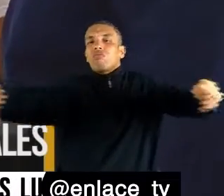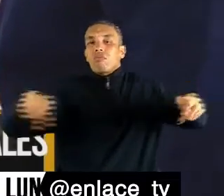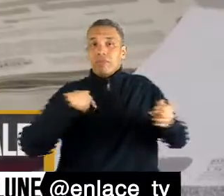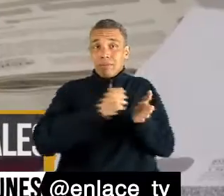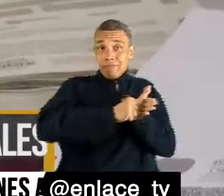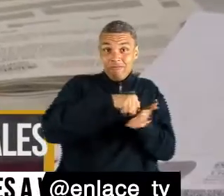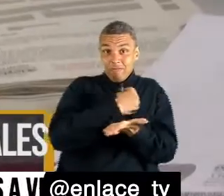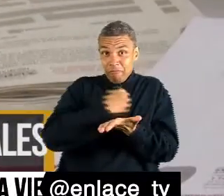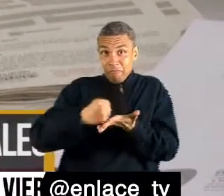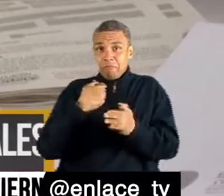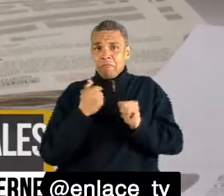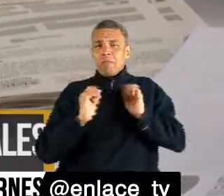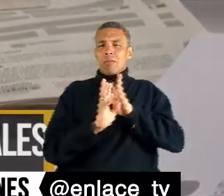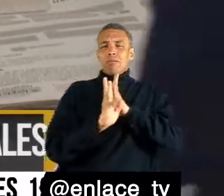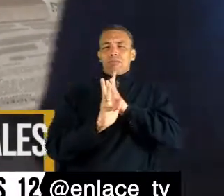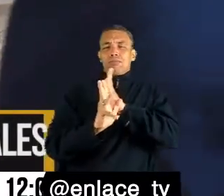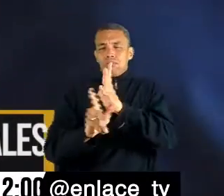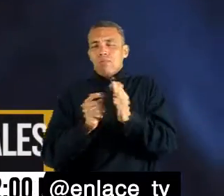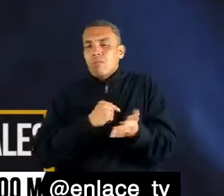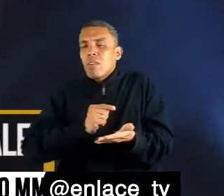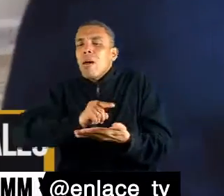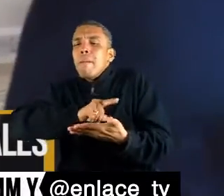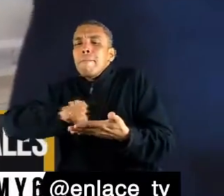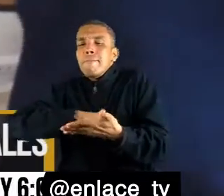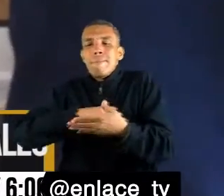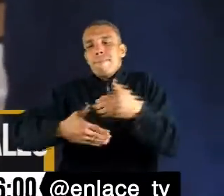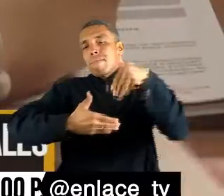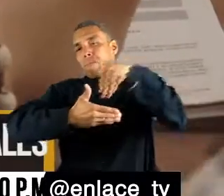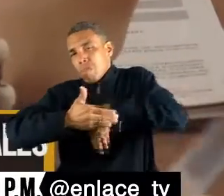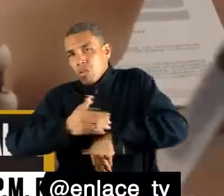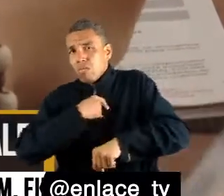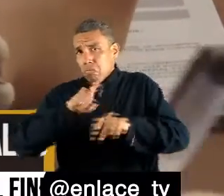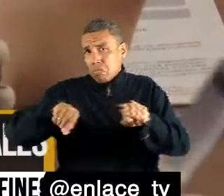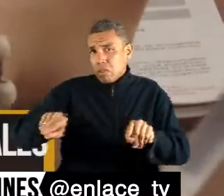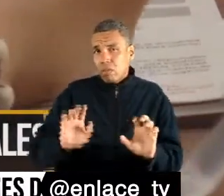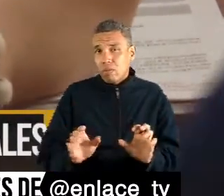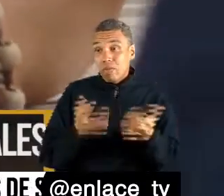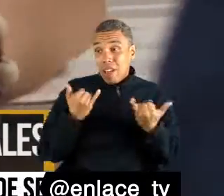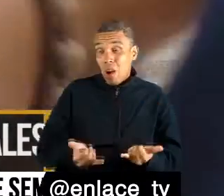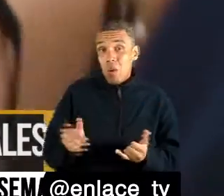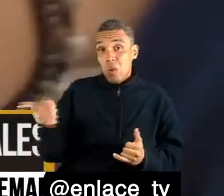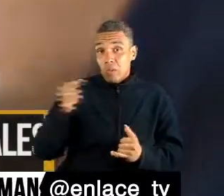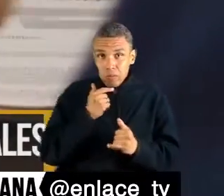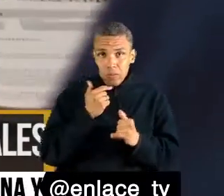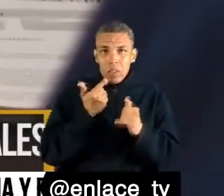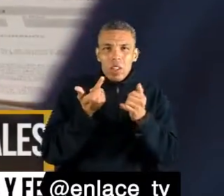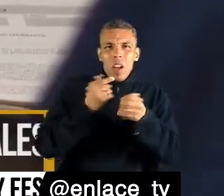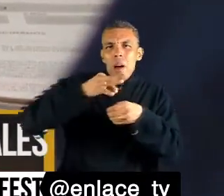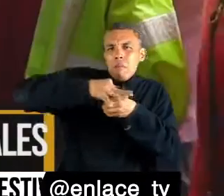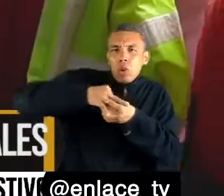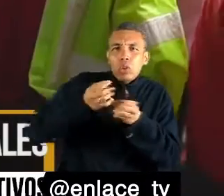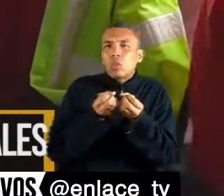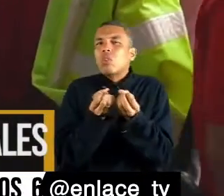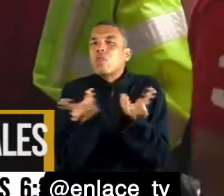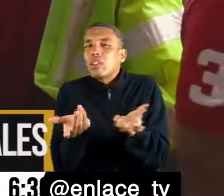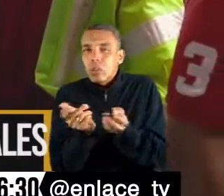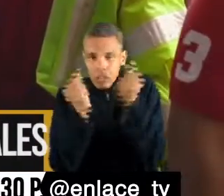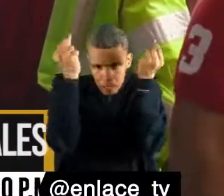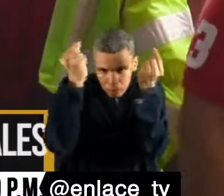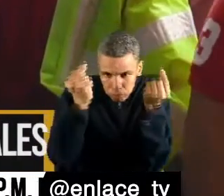voto, preferencialmente por candidatos del puerto petrolero. A esta hora se adelantan los escrutinios departamentales y municipales que definirán los